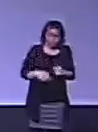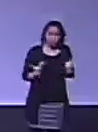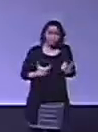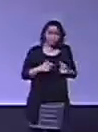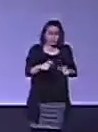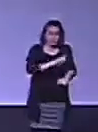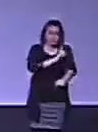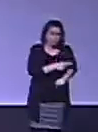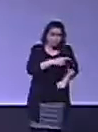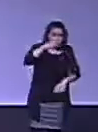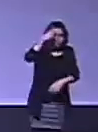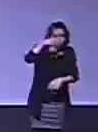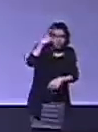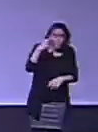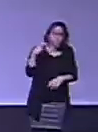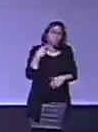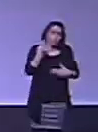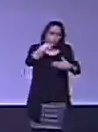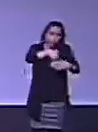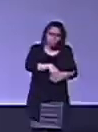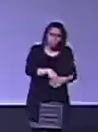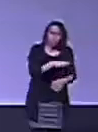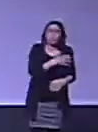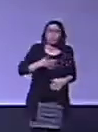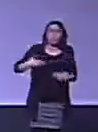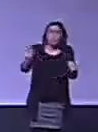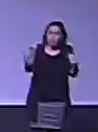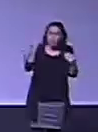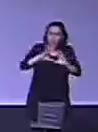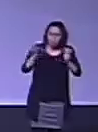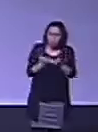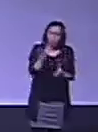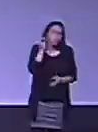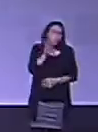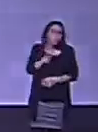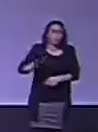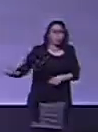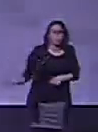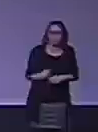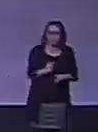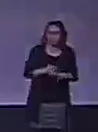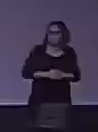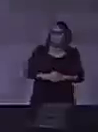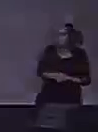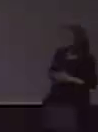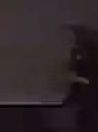Deportes de la Diputación, queremos rendir este homenaje a las raquetistas.